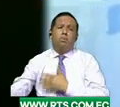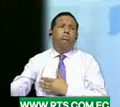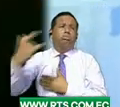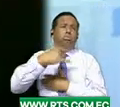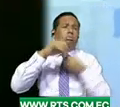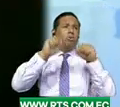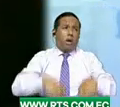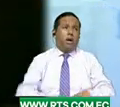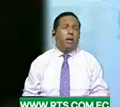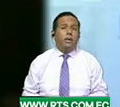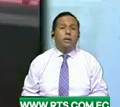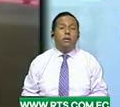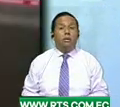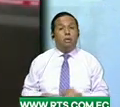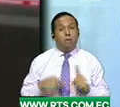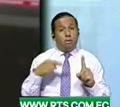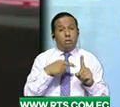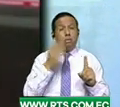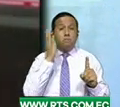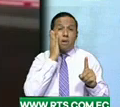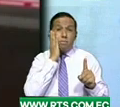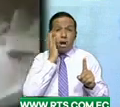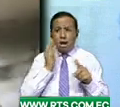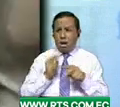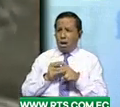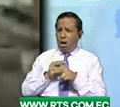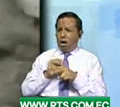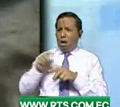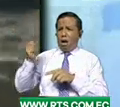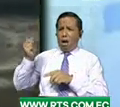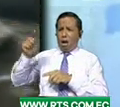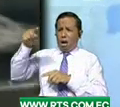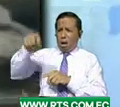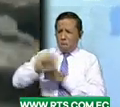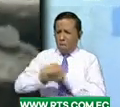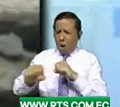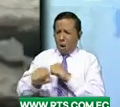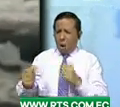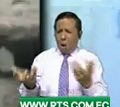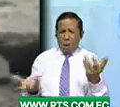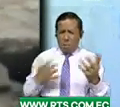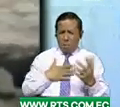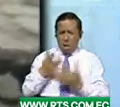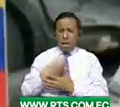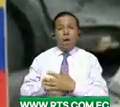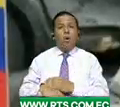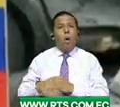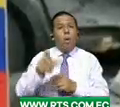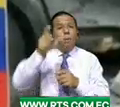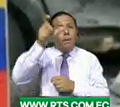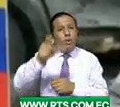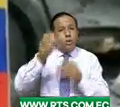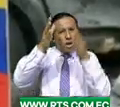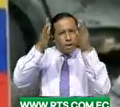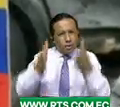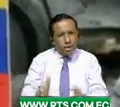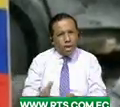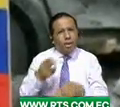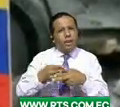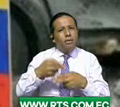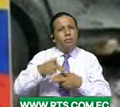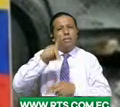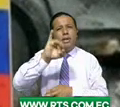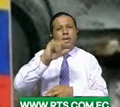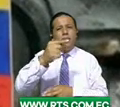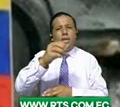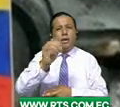desesperación y la angustia a causa de los bombardeos le jugaron una mala pasada al estudiante ecuatoriano Diego